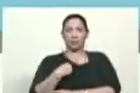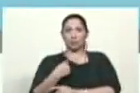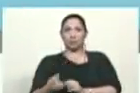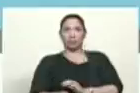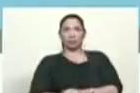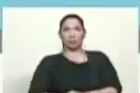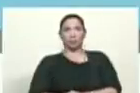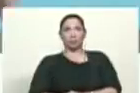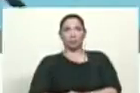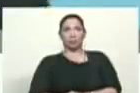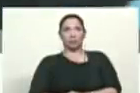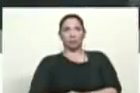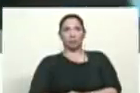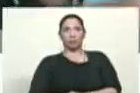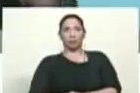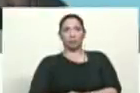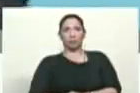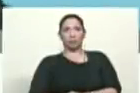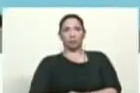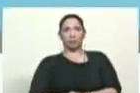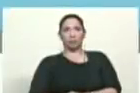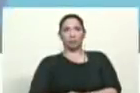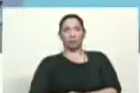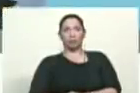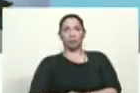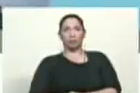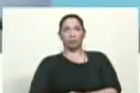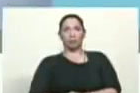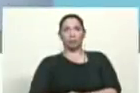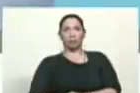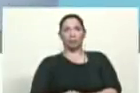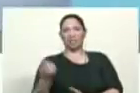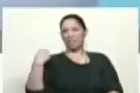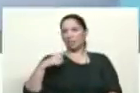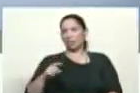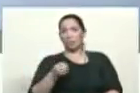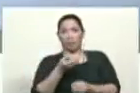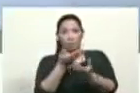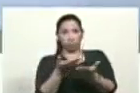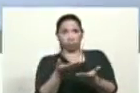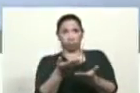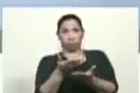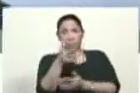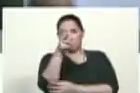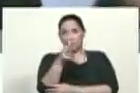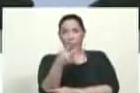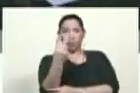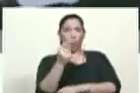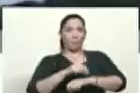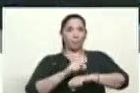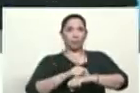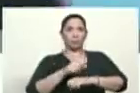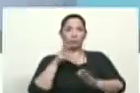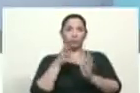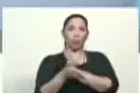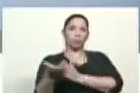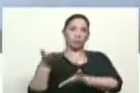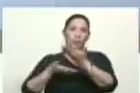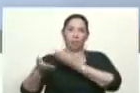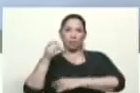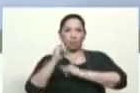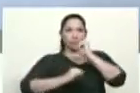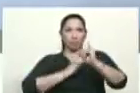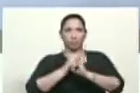profesor Adán, que se me va a pasar por segunda vez, que tenemos allí un video de 2 minutos sobre la solidaridad internacional a la cual